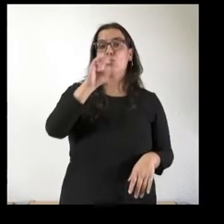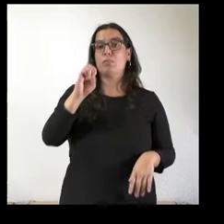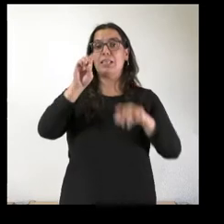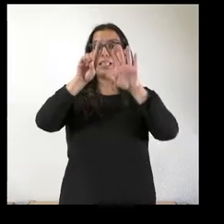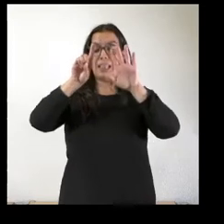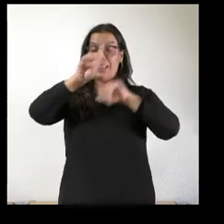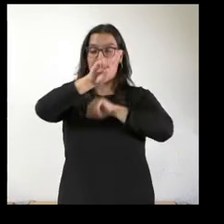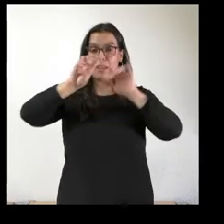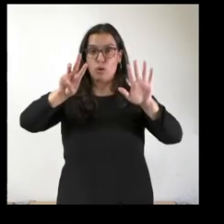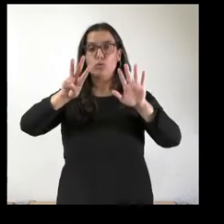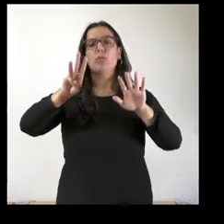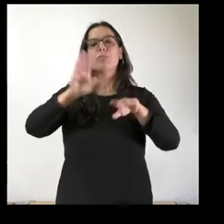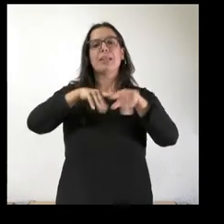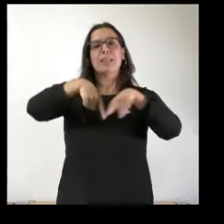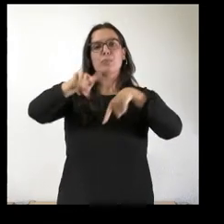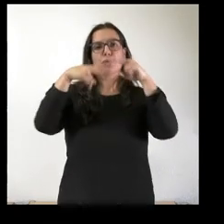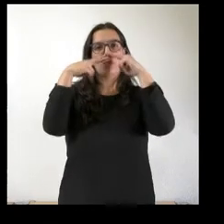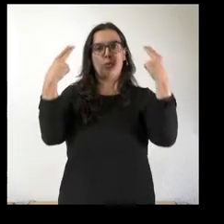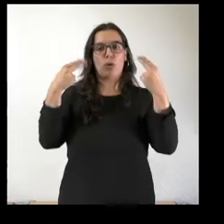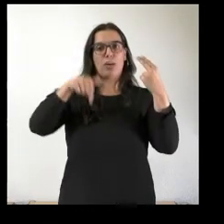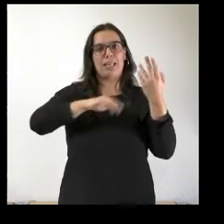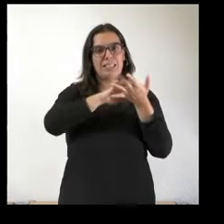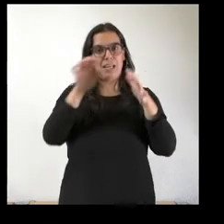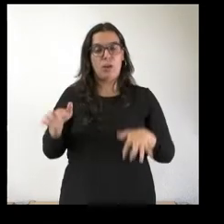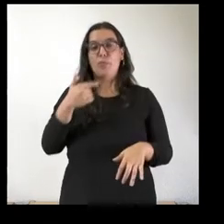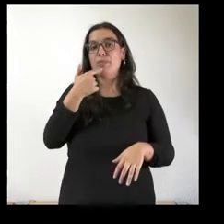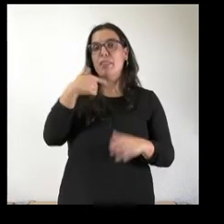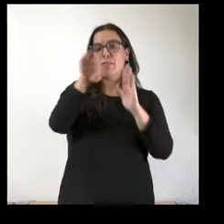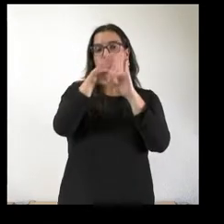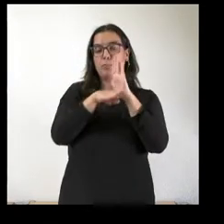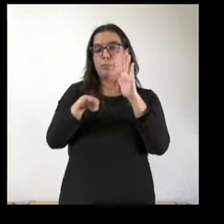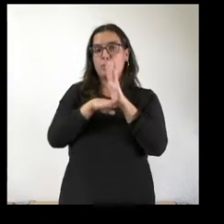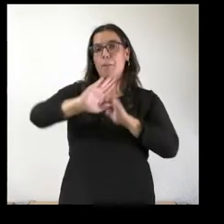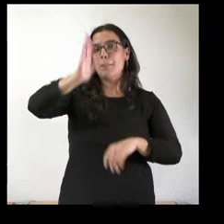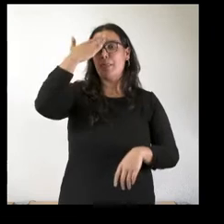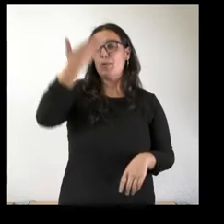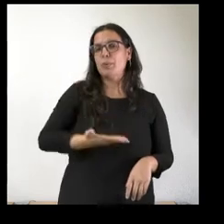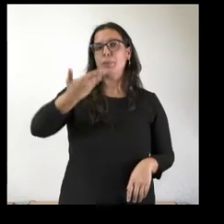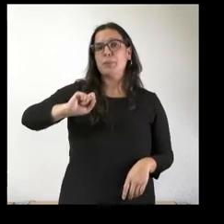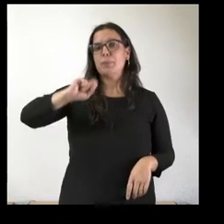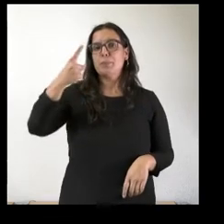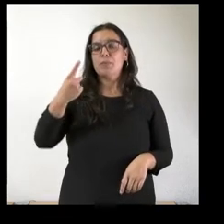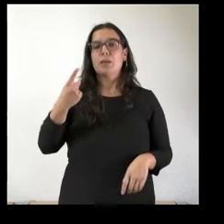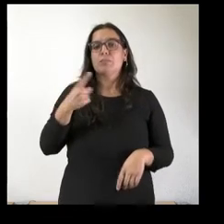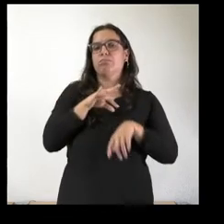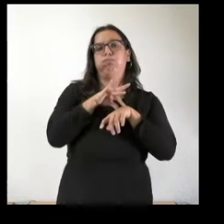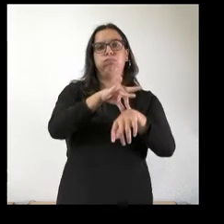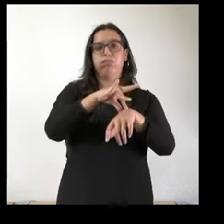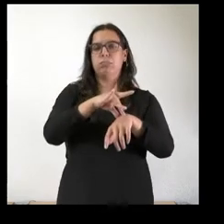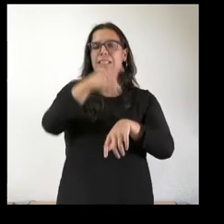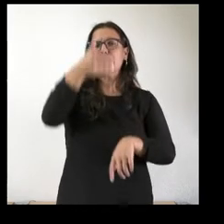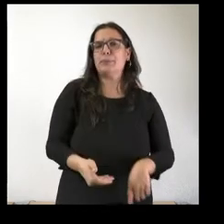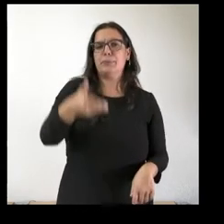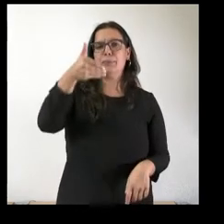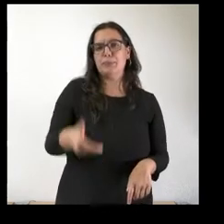Viajeros por Carretera de Castilla y León, en la que se establecen los principios básicos y líneas de actuación que han de servir de pautas esenciales